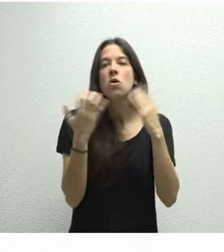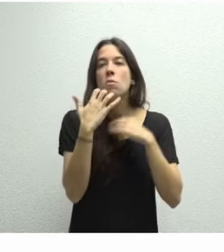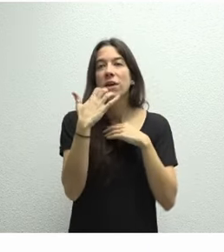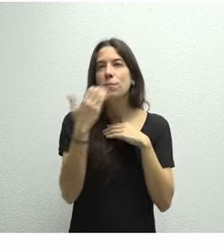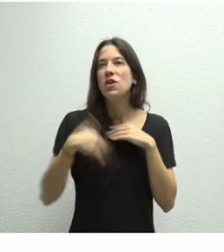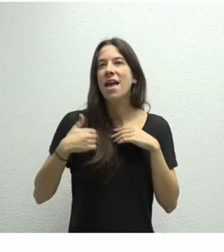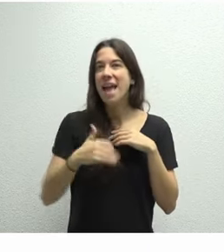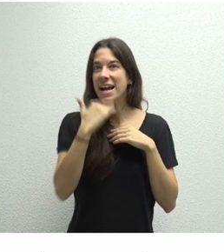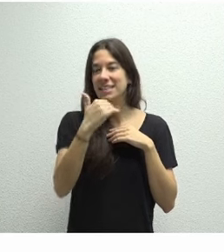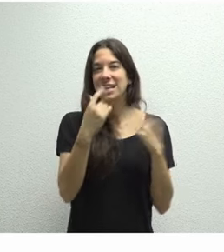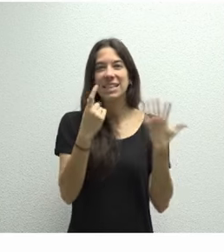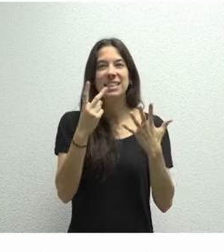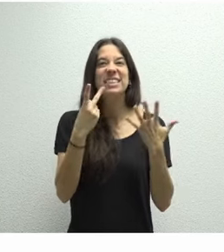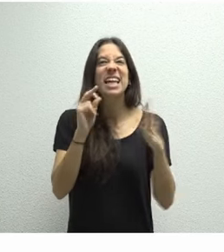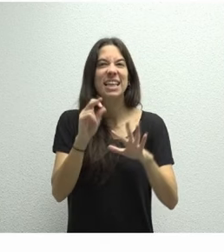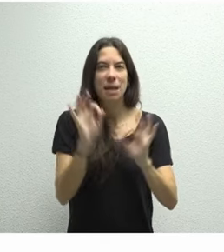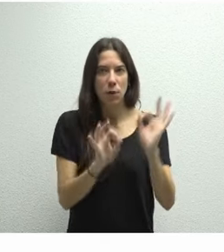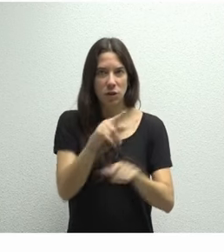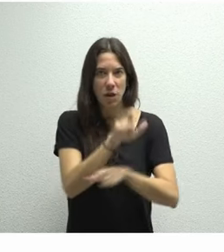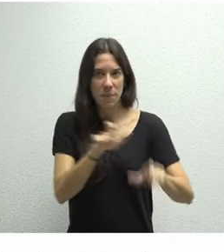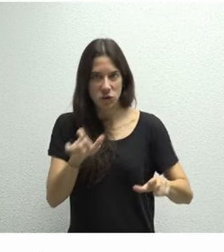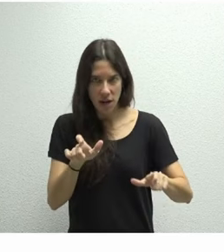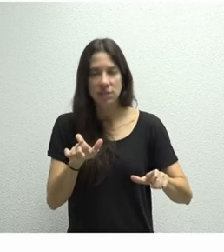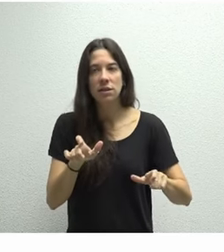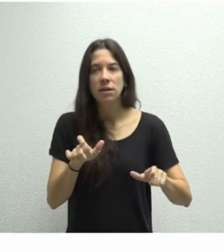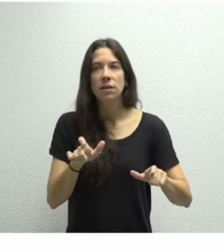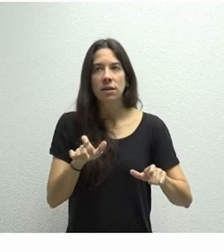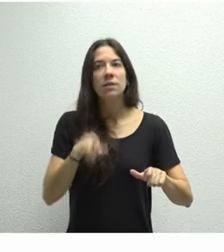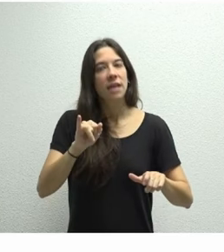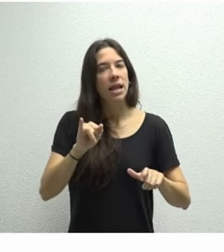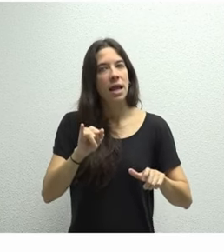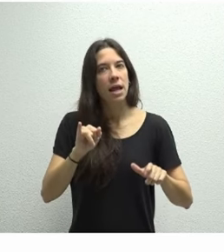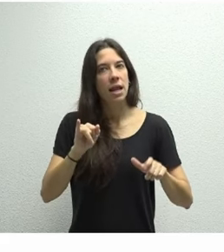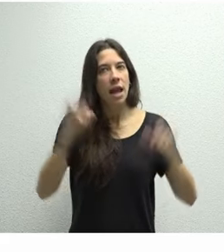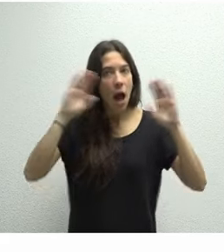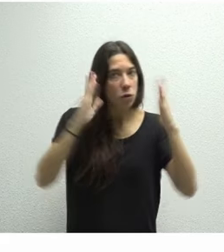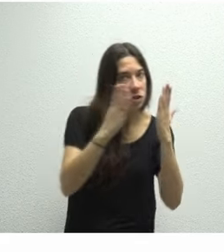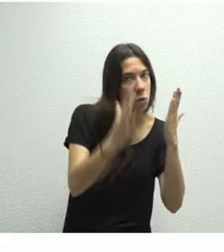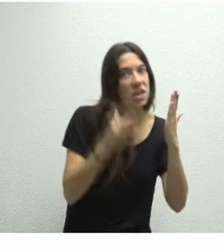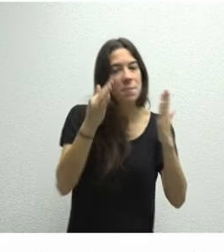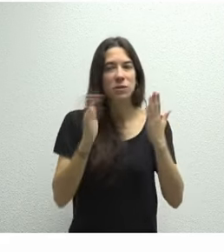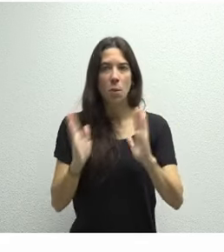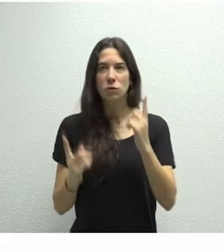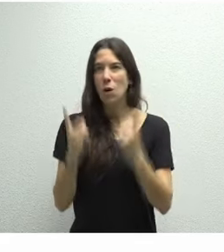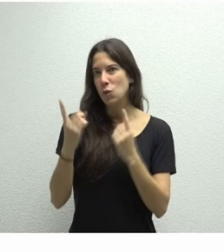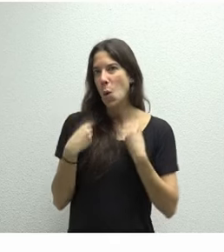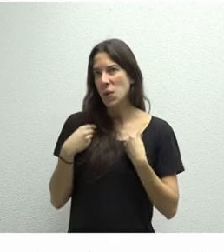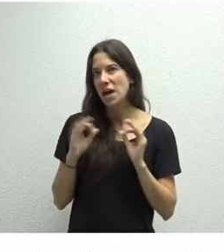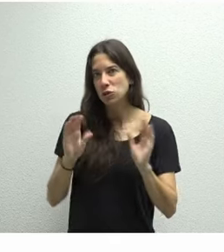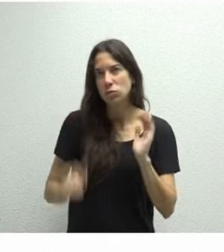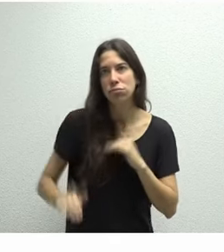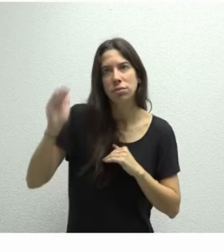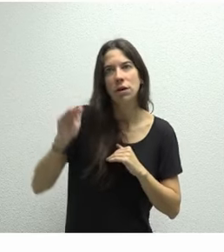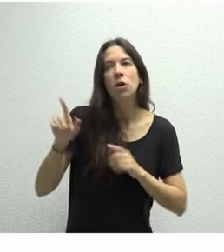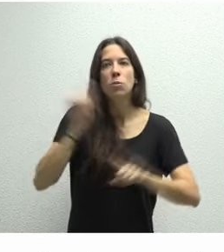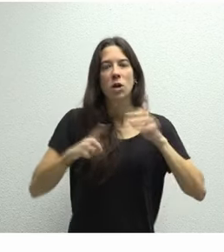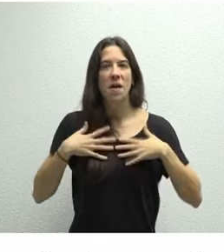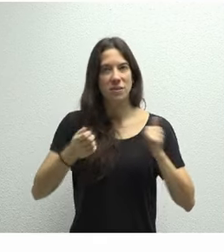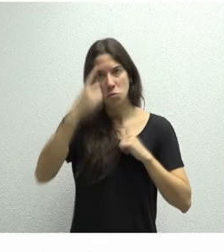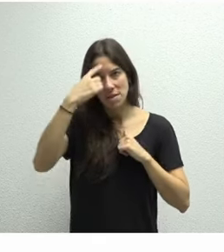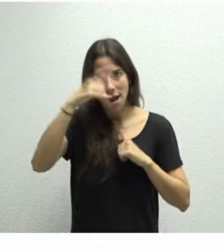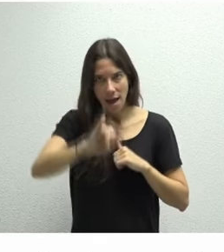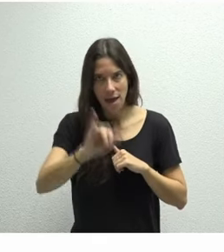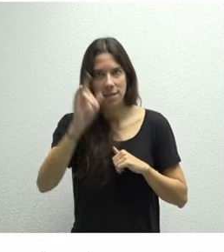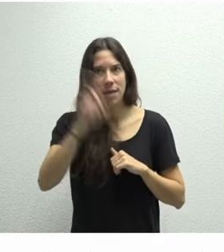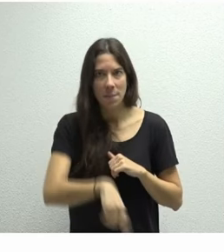prácticamente al 70 por de personas con con autismo que en algún momento de su vida ha tenido algún problema de Salud Mental por tanto son muchas las